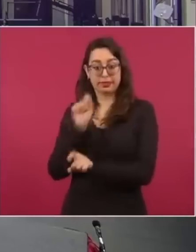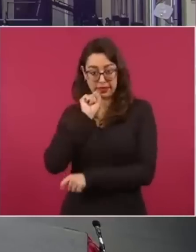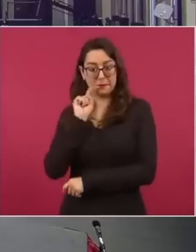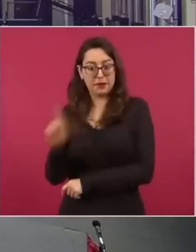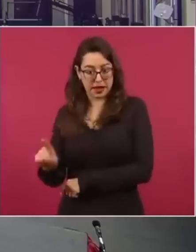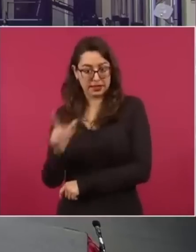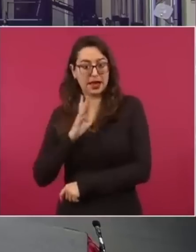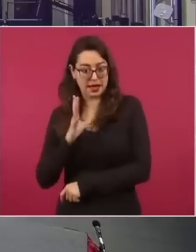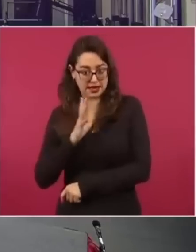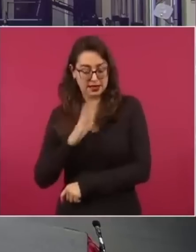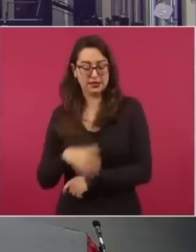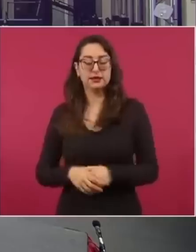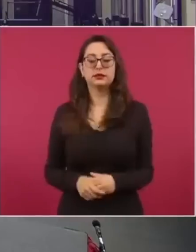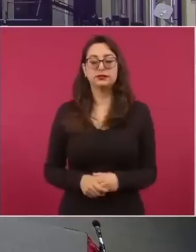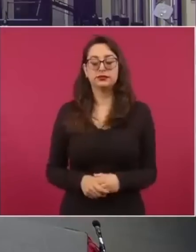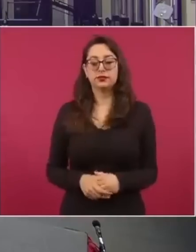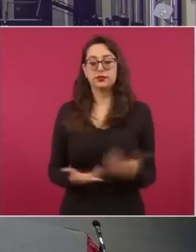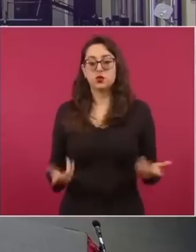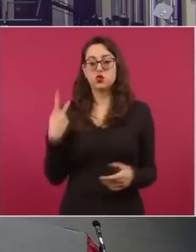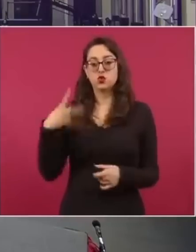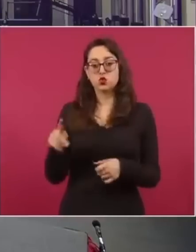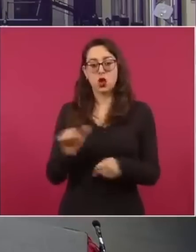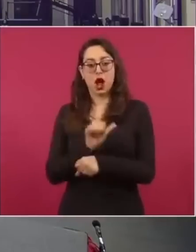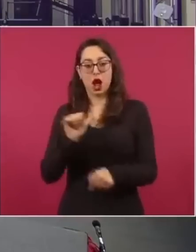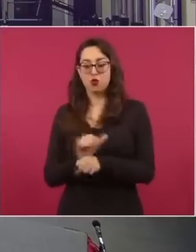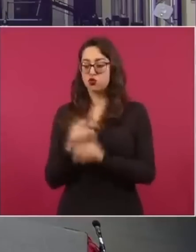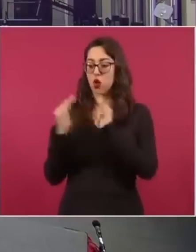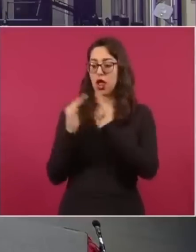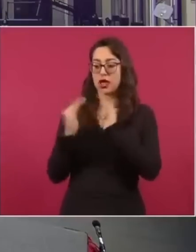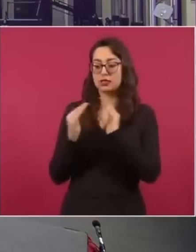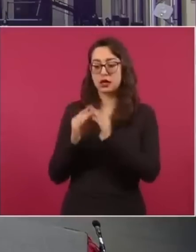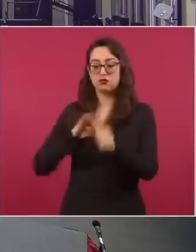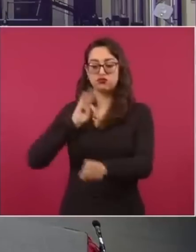seguros para autos y casa habitación,